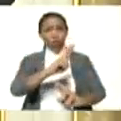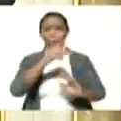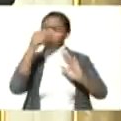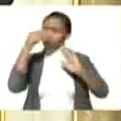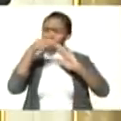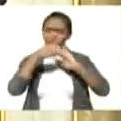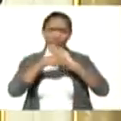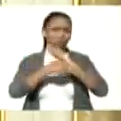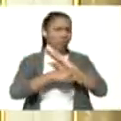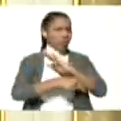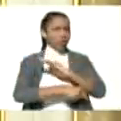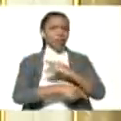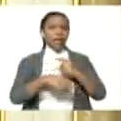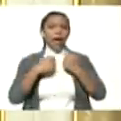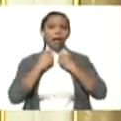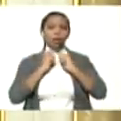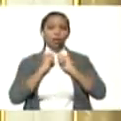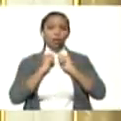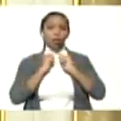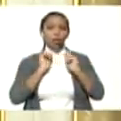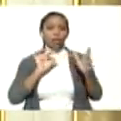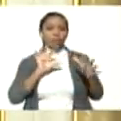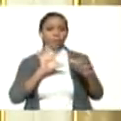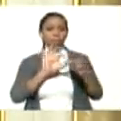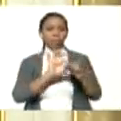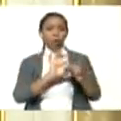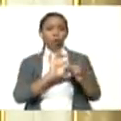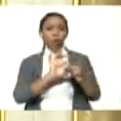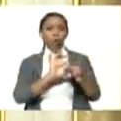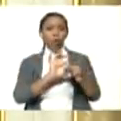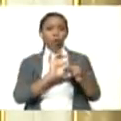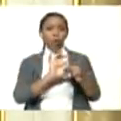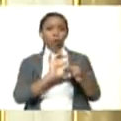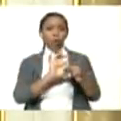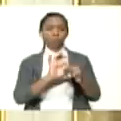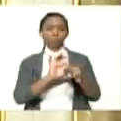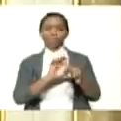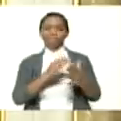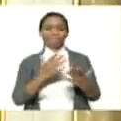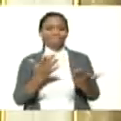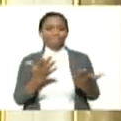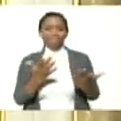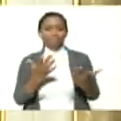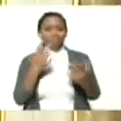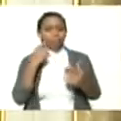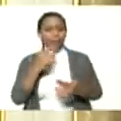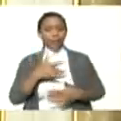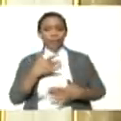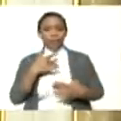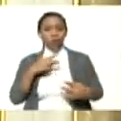Aristóbulo. Una llave de empatía,